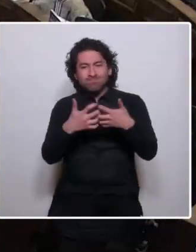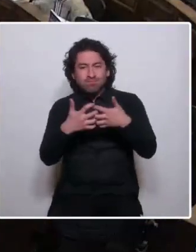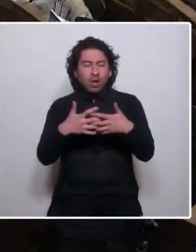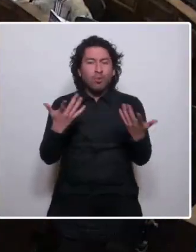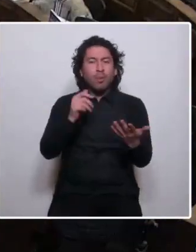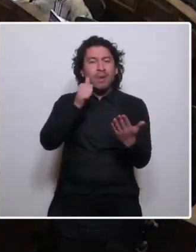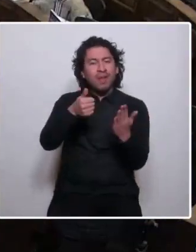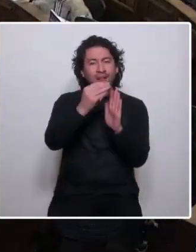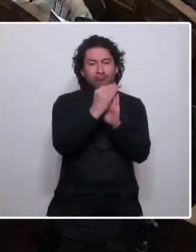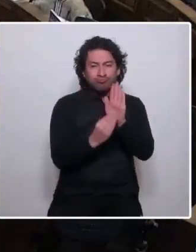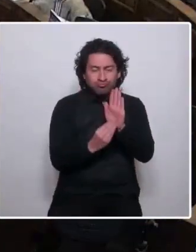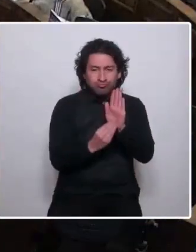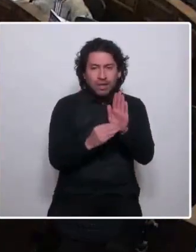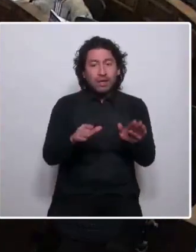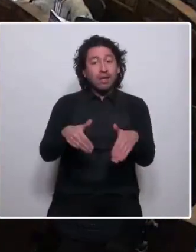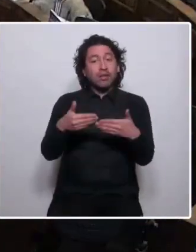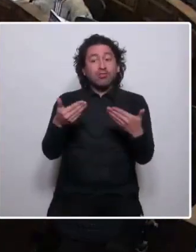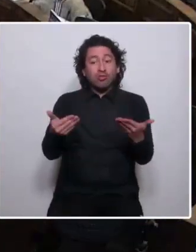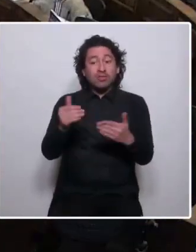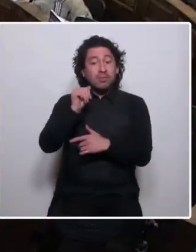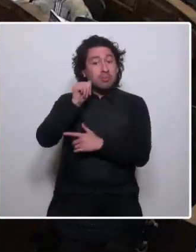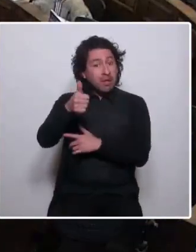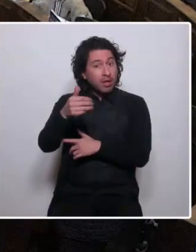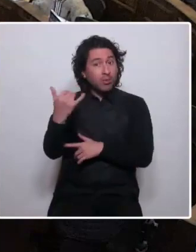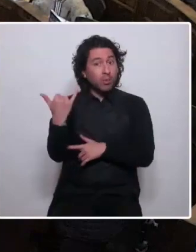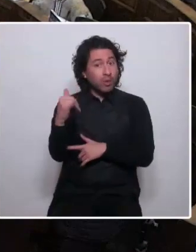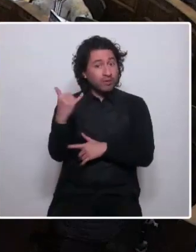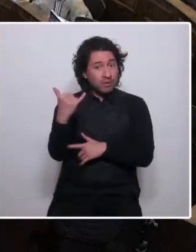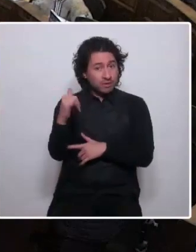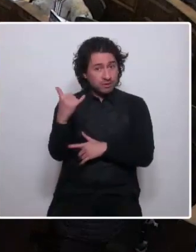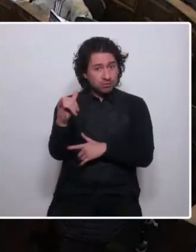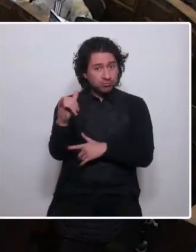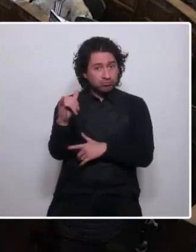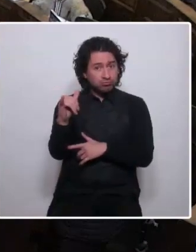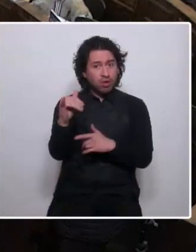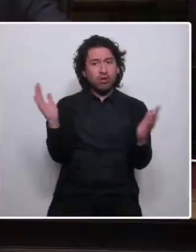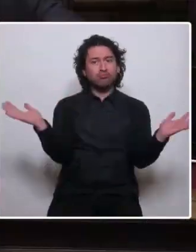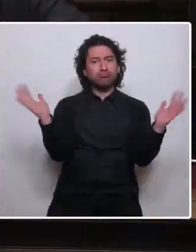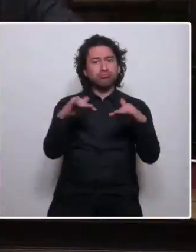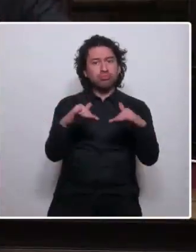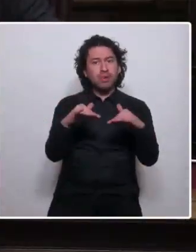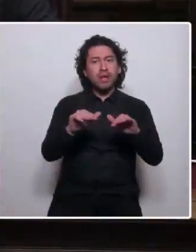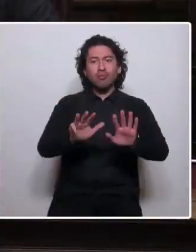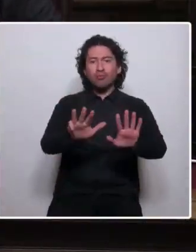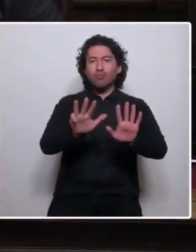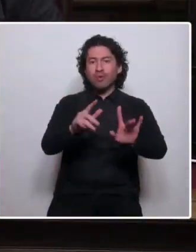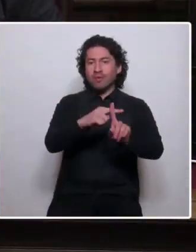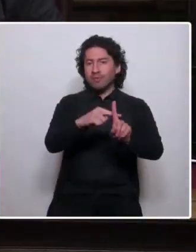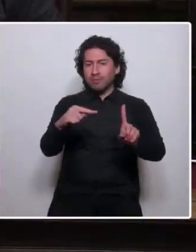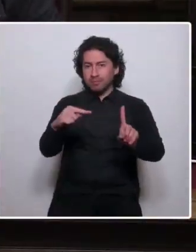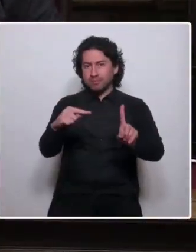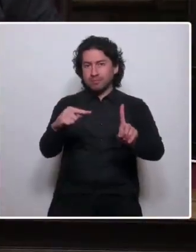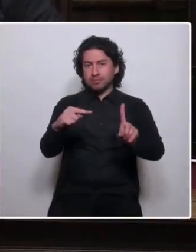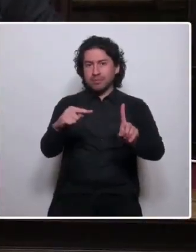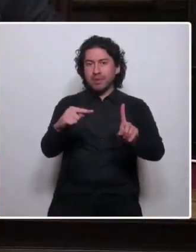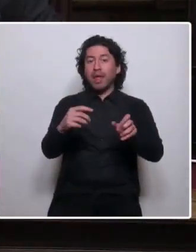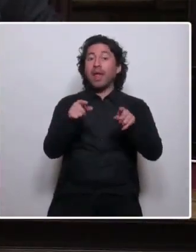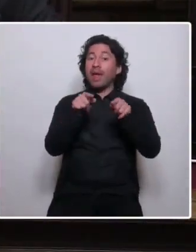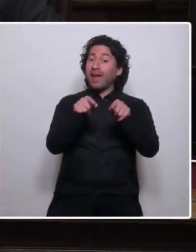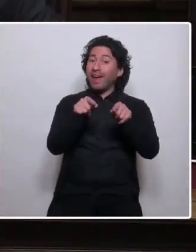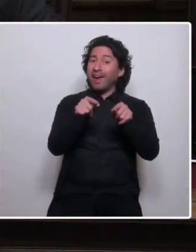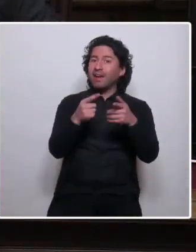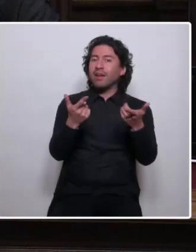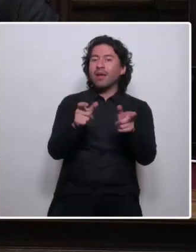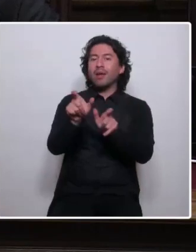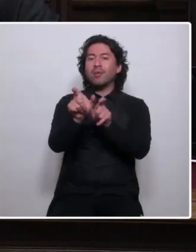mañana. Por lo tanto, para mañana jueves nos vamos a convocar a las 9:30 para elegir a